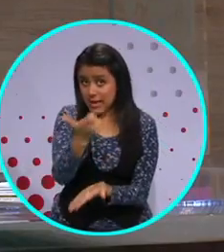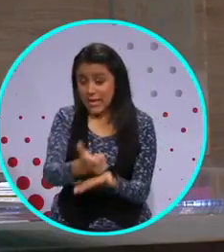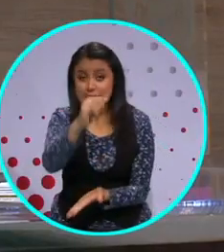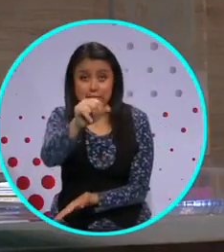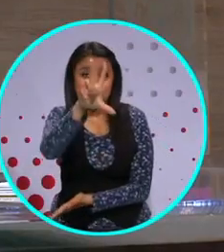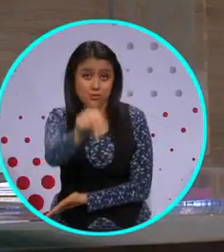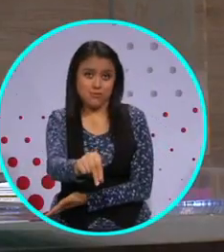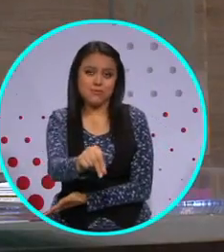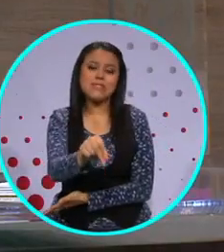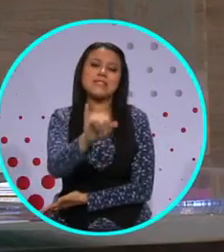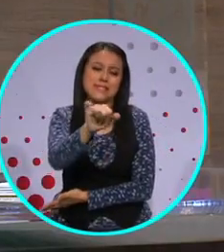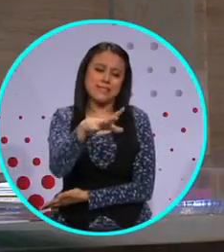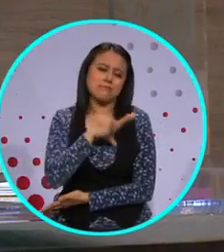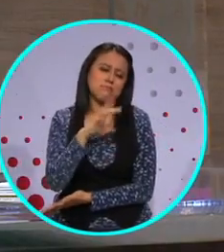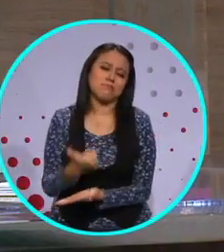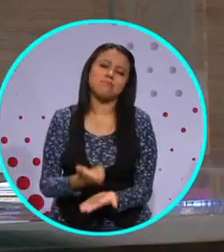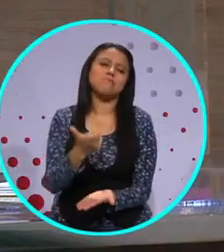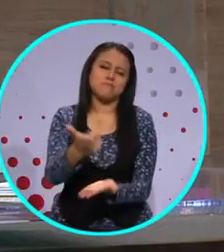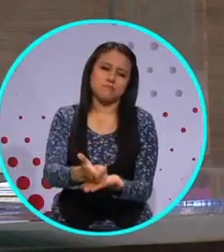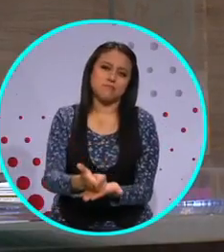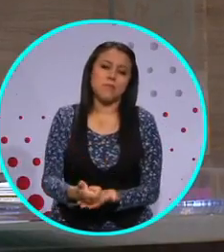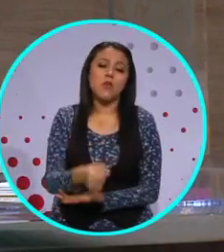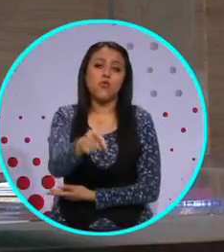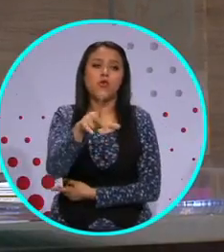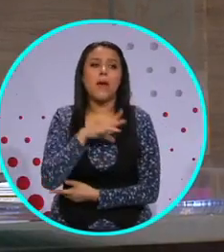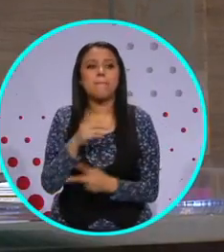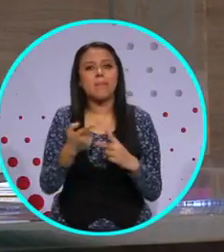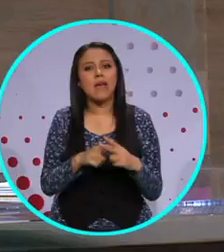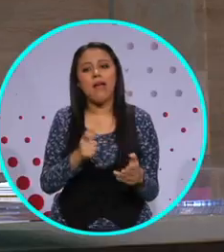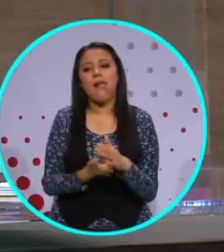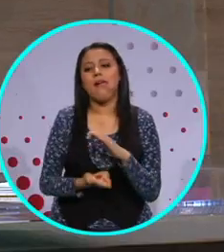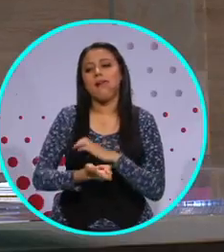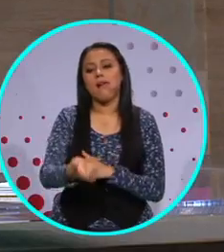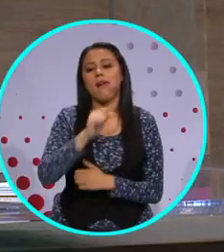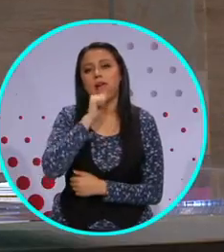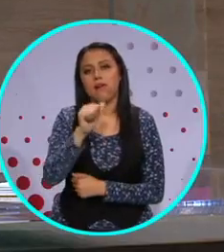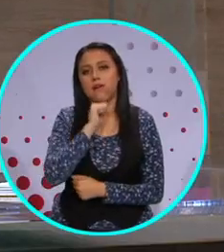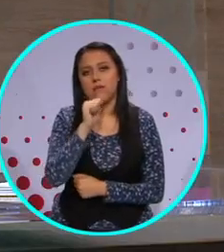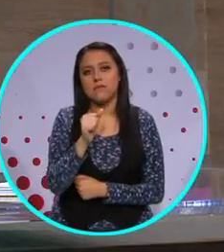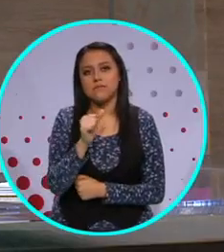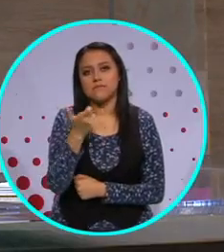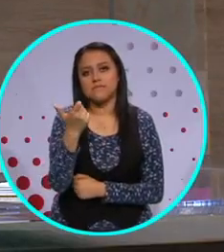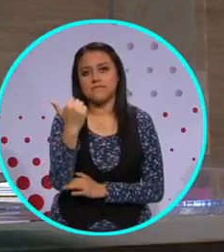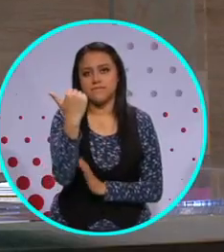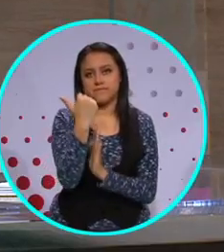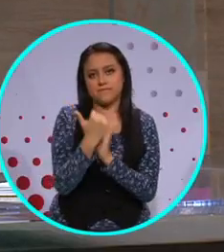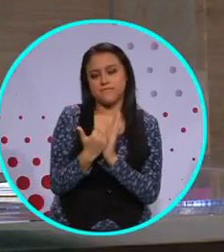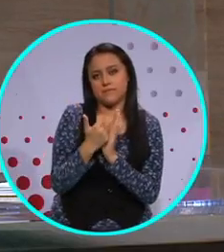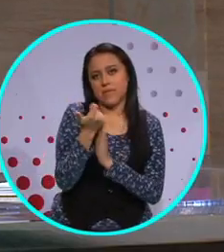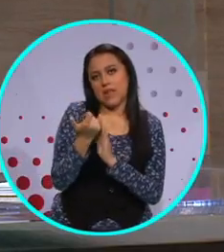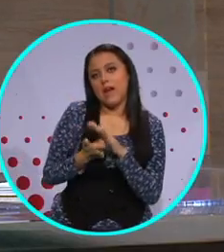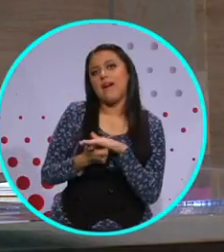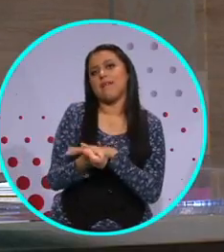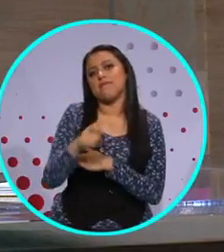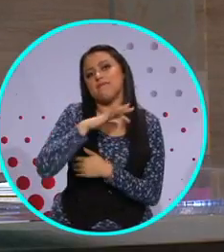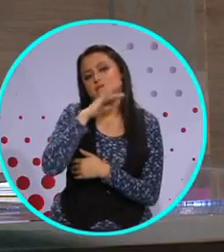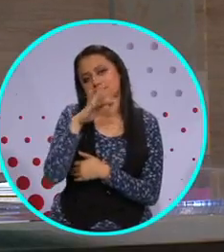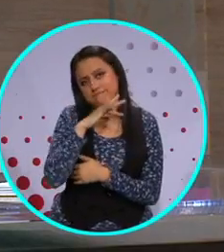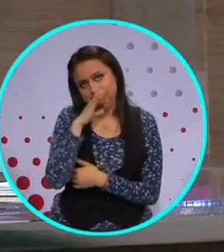porque si no no funcionaba no lo das en cuanto empieza a dejar de dar dinero mínimo te baja la multa o la mordida